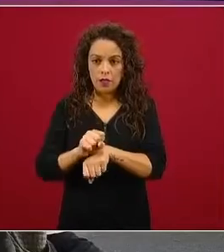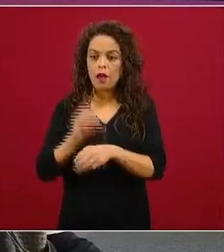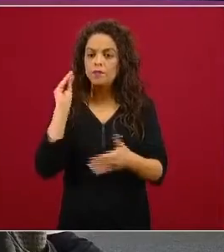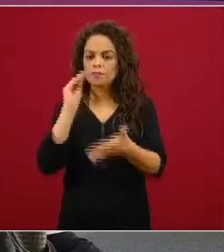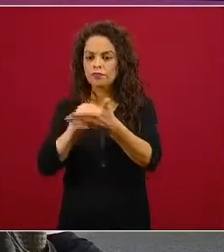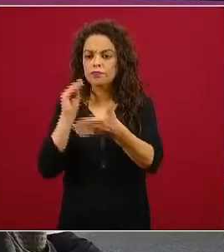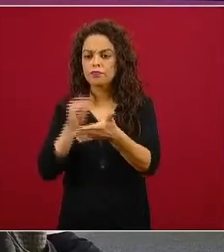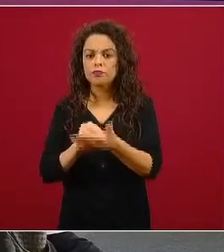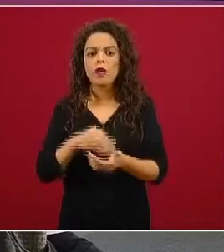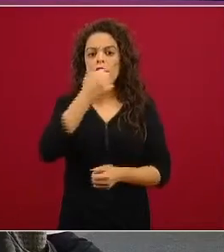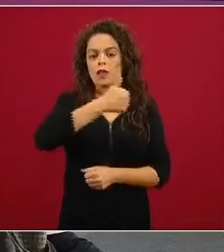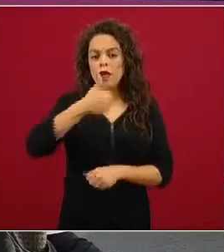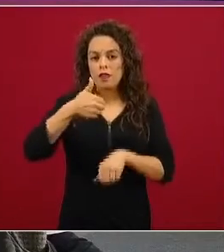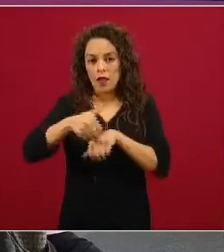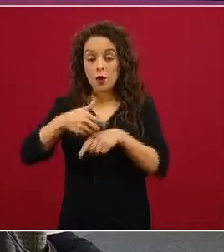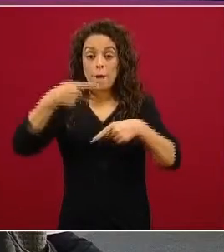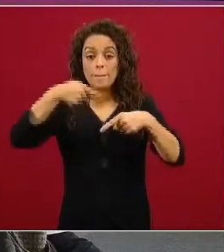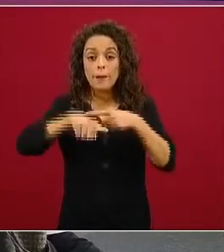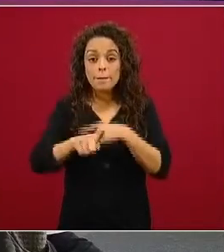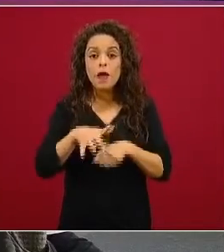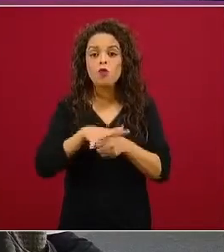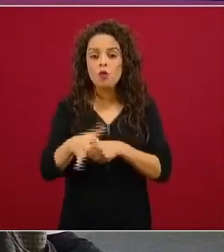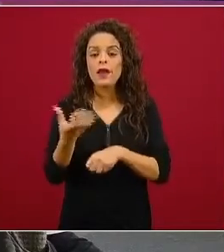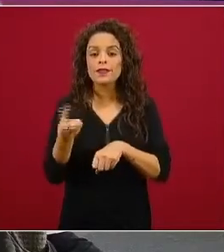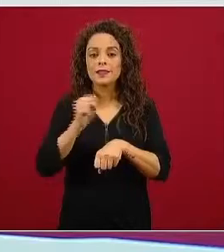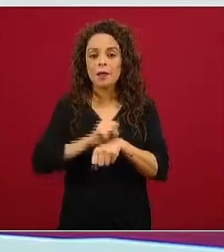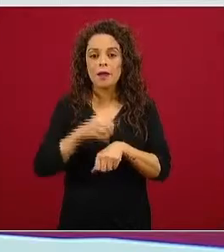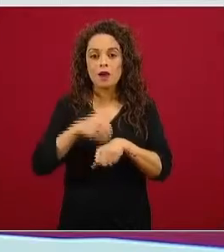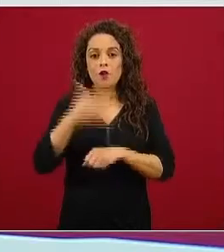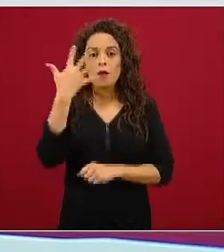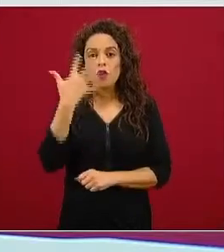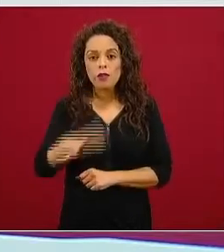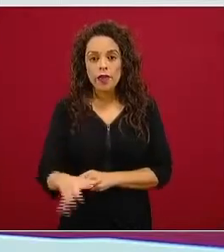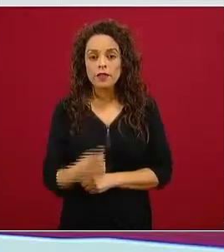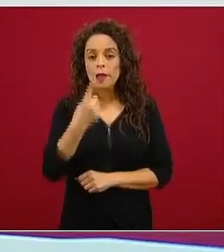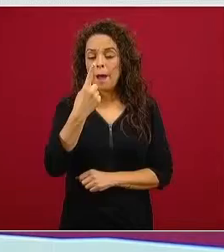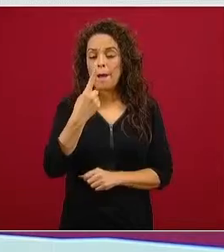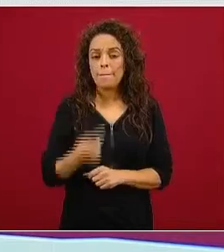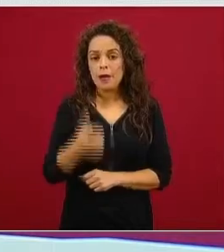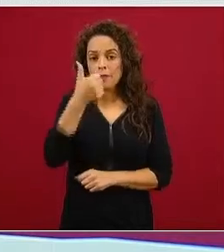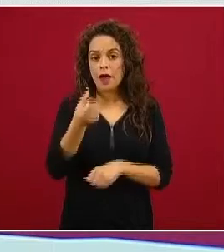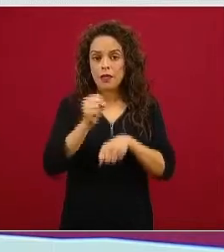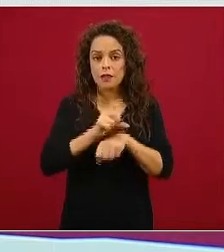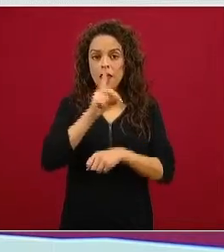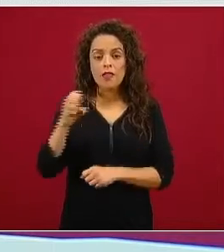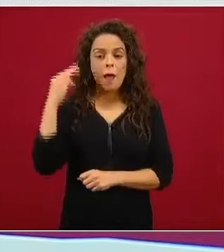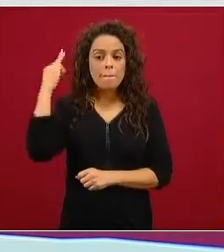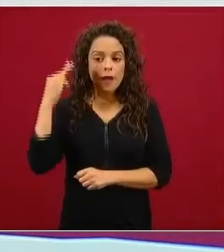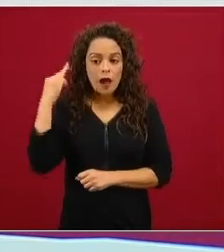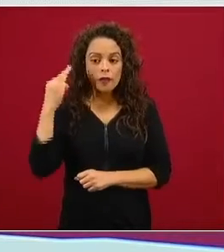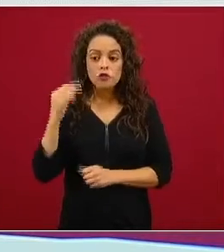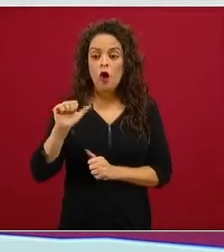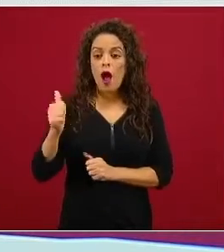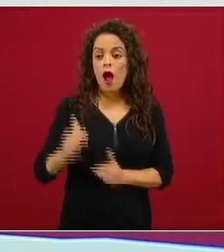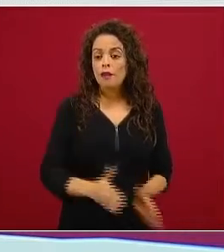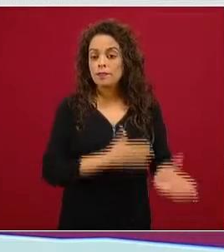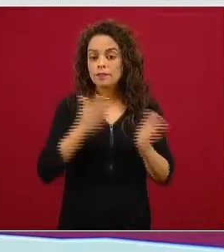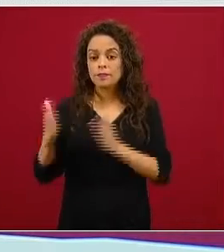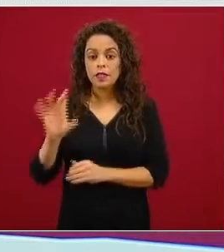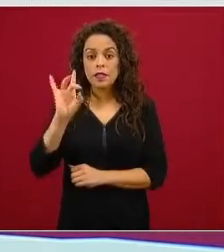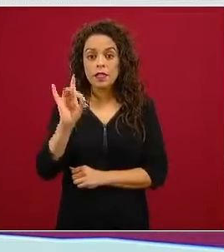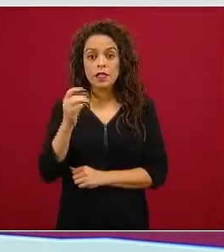Uno es la cantidad de casos que se registran y se ven aquí en números, 10,000, 20,000, 30,000, etcétera. Entre más altas sean las líneas,